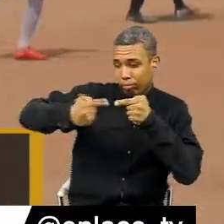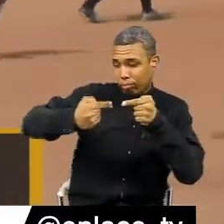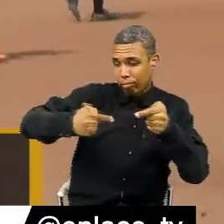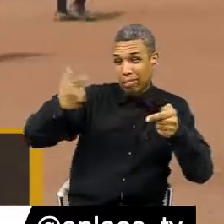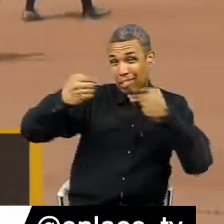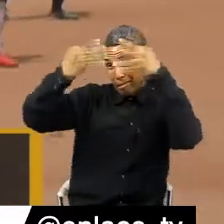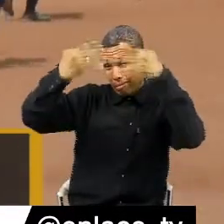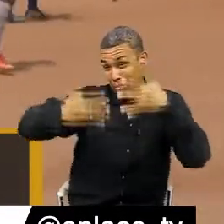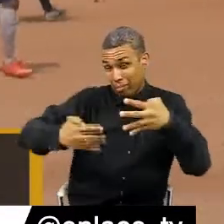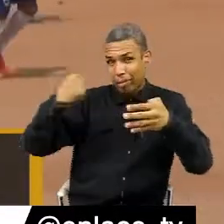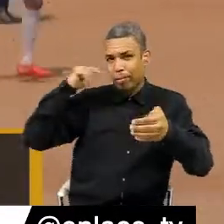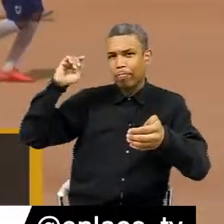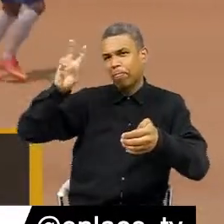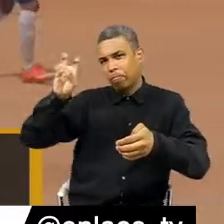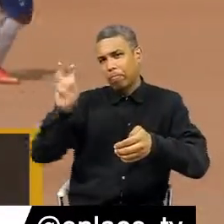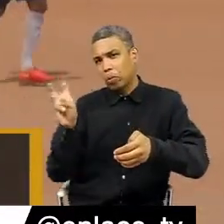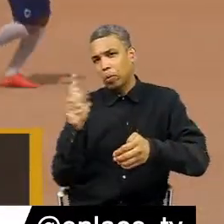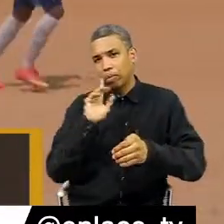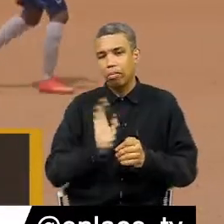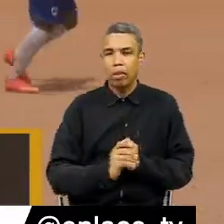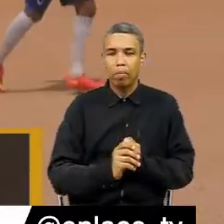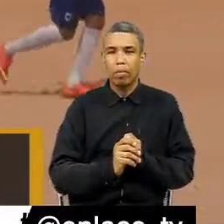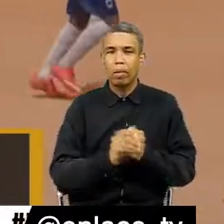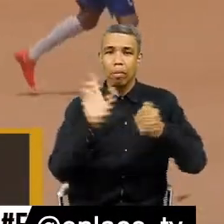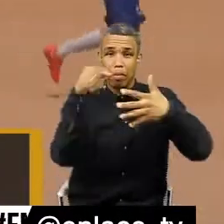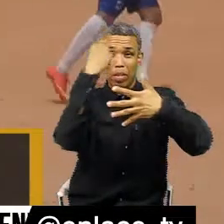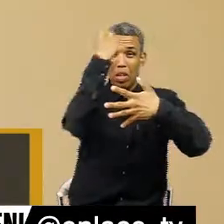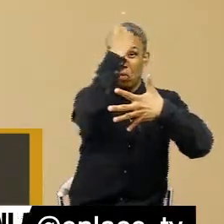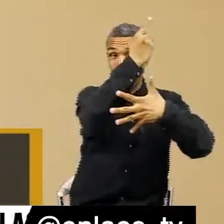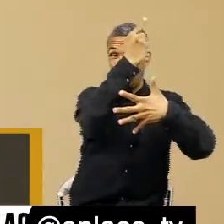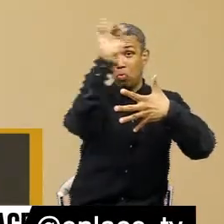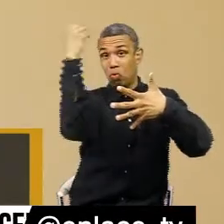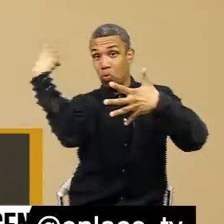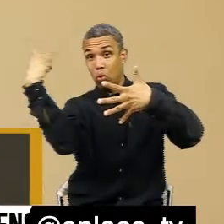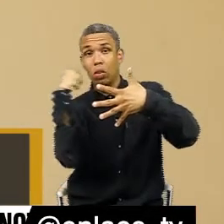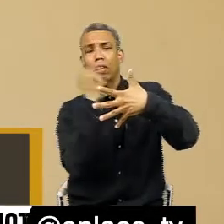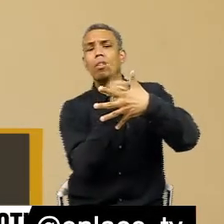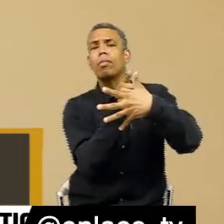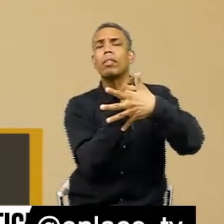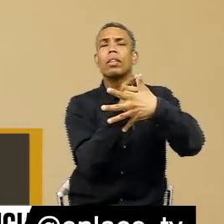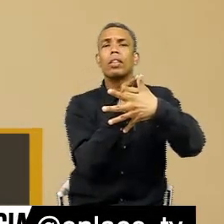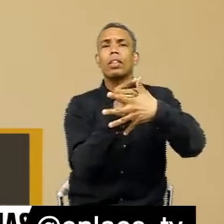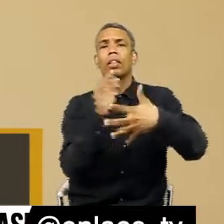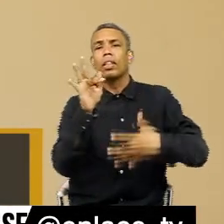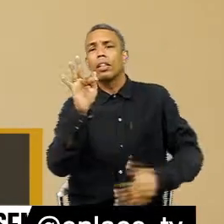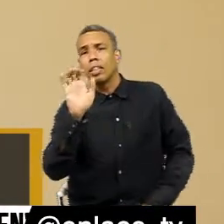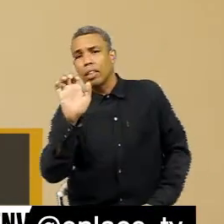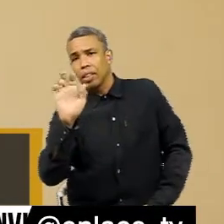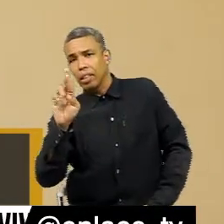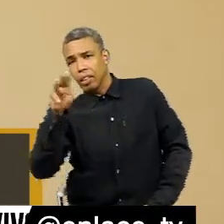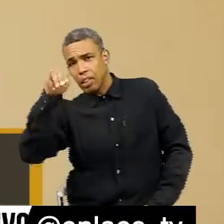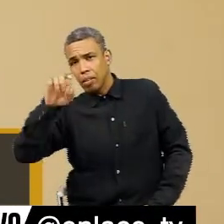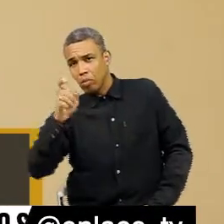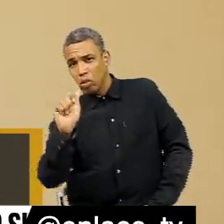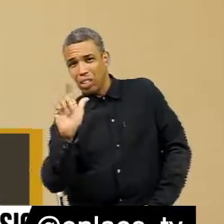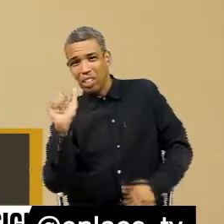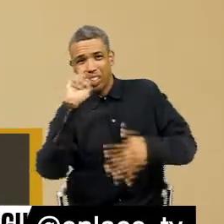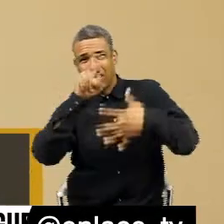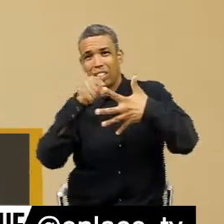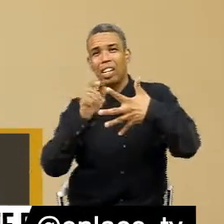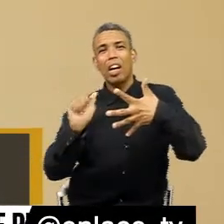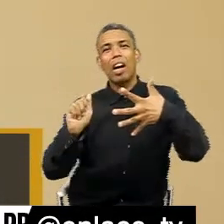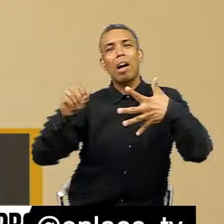consolidan los líderes de los grupos 1 y 2. El equipo que va a ir dando ahorita en el grupo 1 es el equipo de Termogalán, del segundo puesto APF